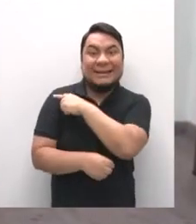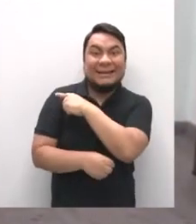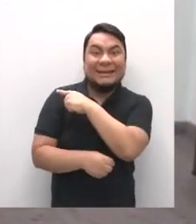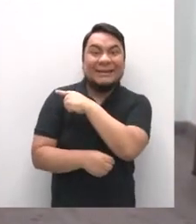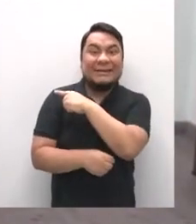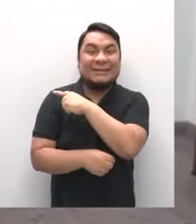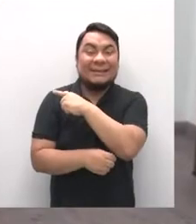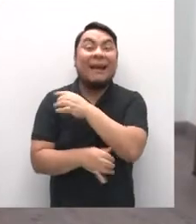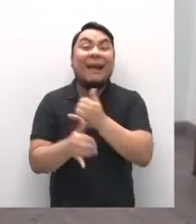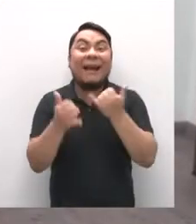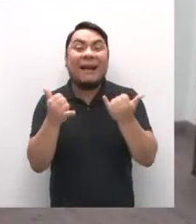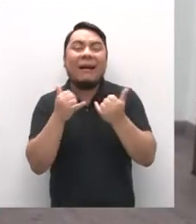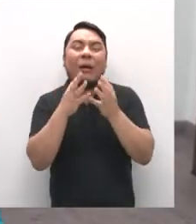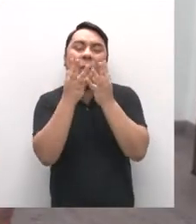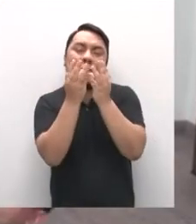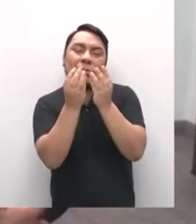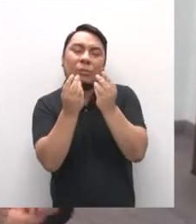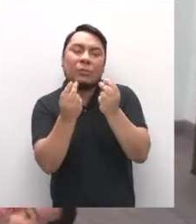Vamos a derretirnos.